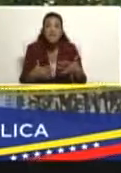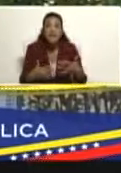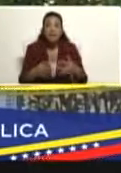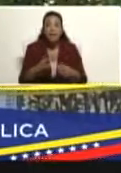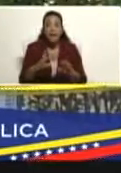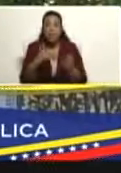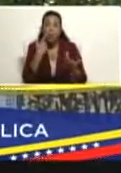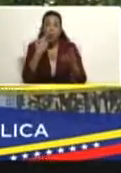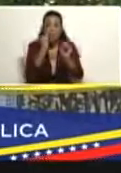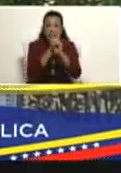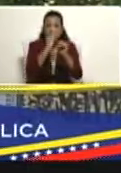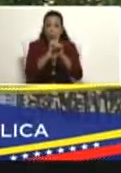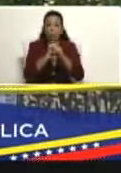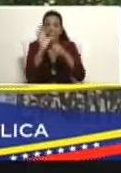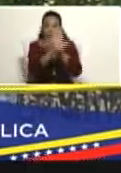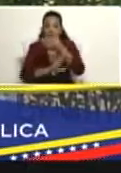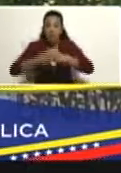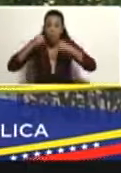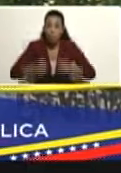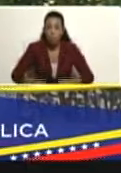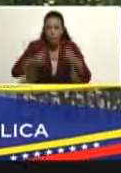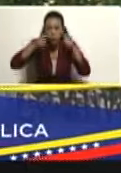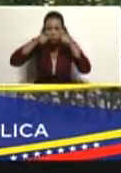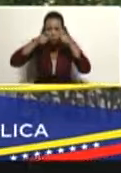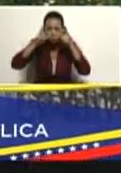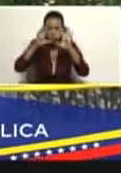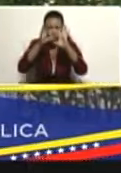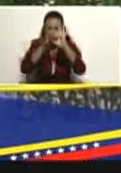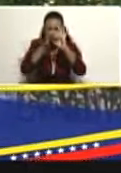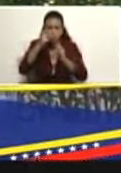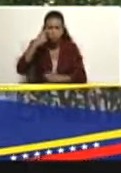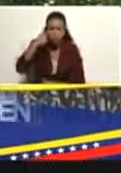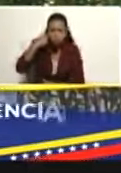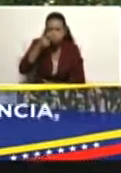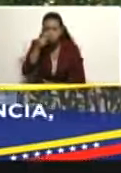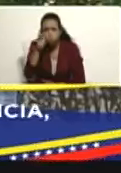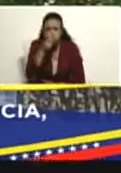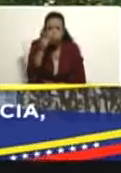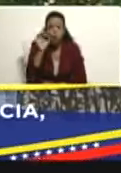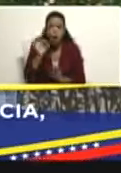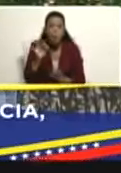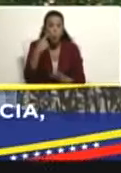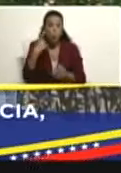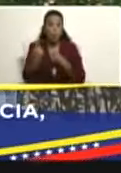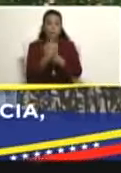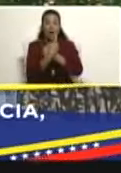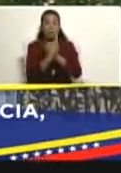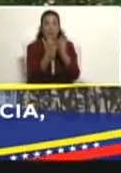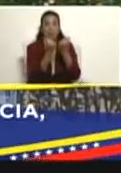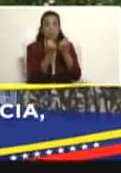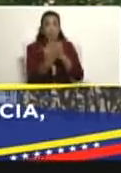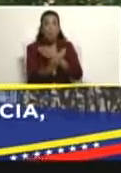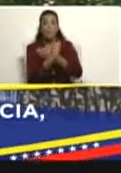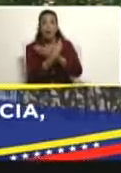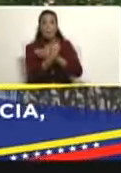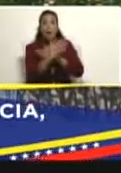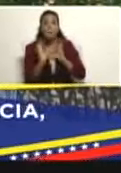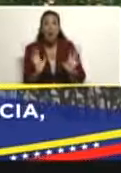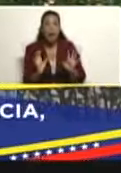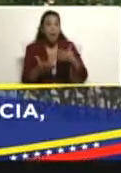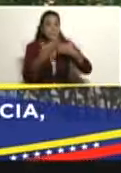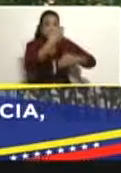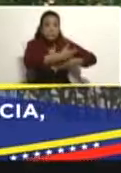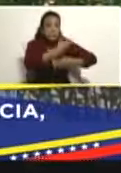ciberseguridad, ¿no? A la seguridad cibernética, porque sabemos además que en este ataque multidimensional contra Venezuela, el